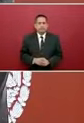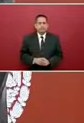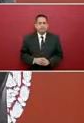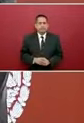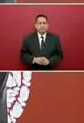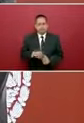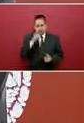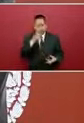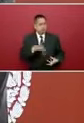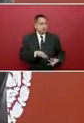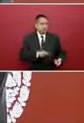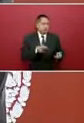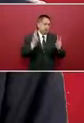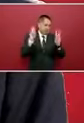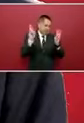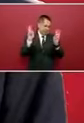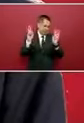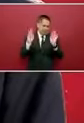para decirlo